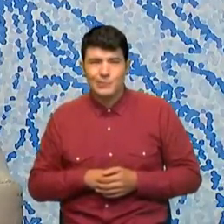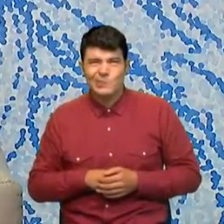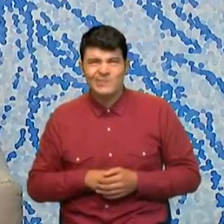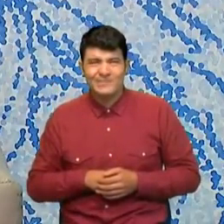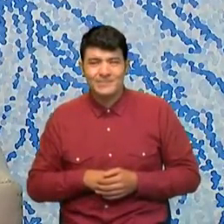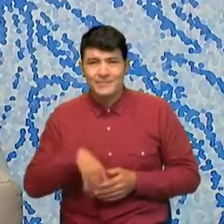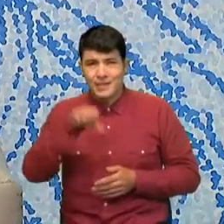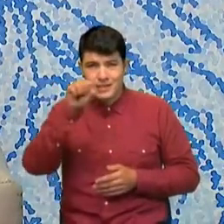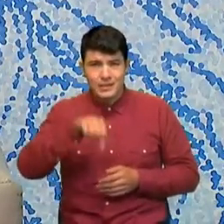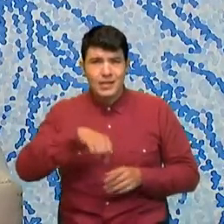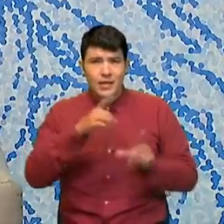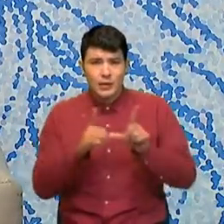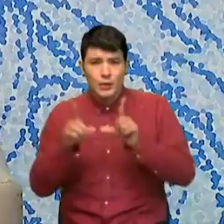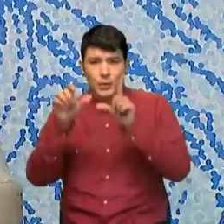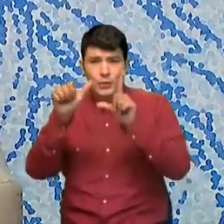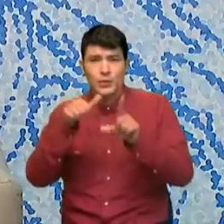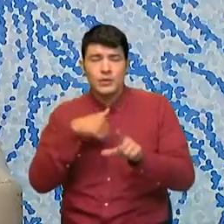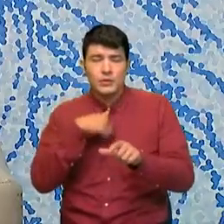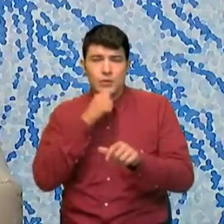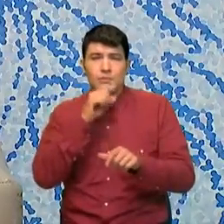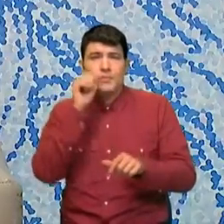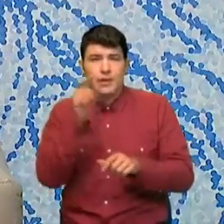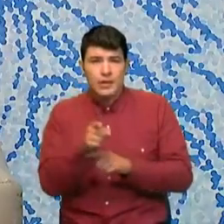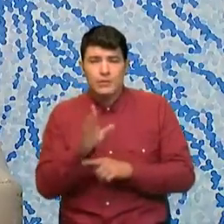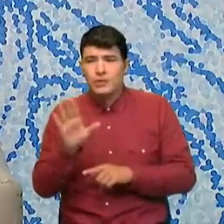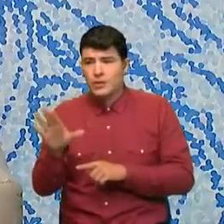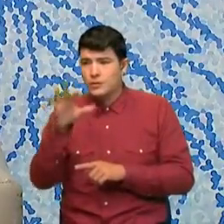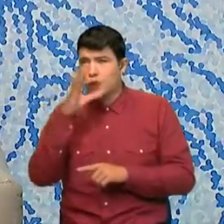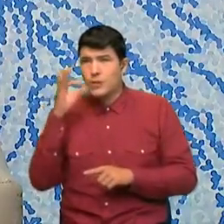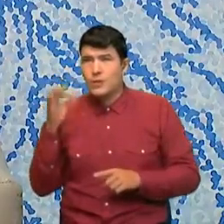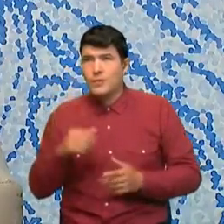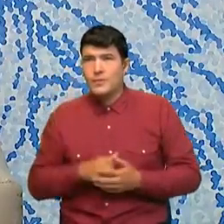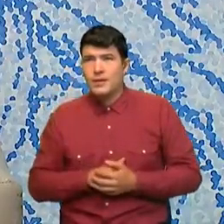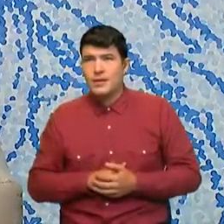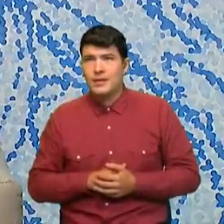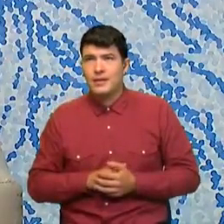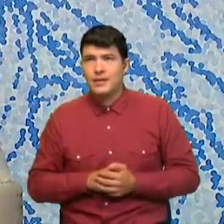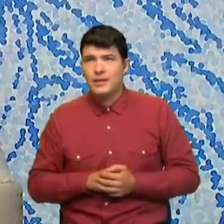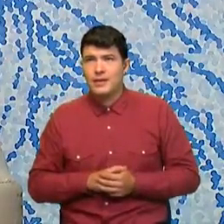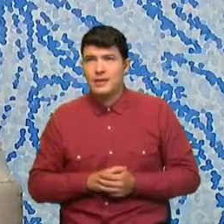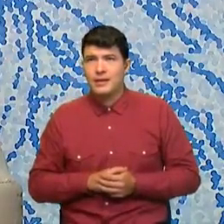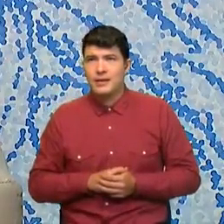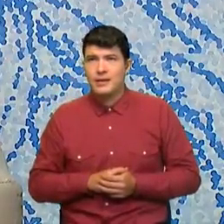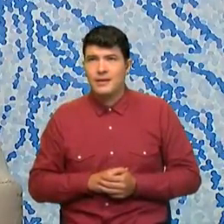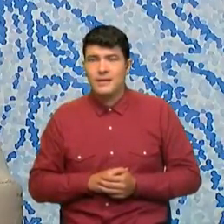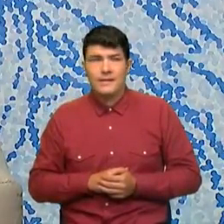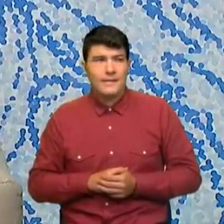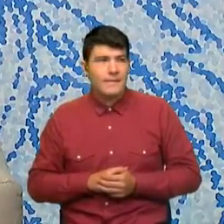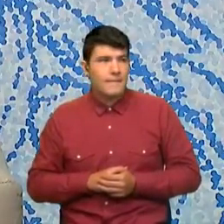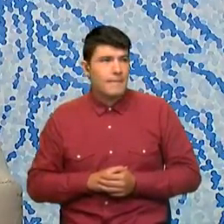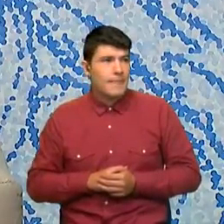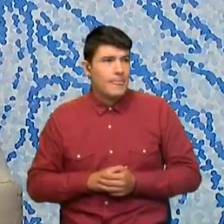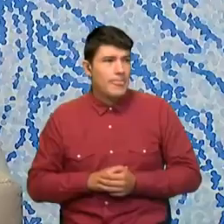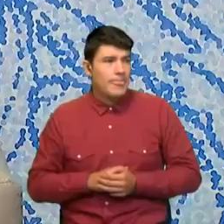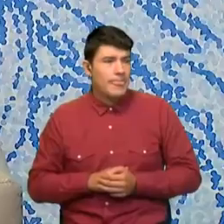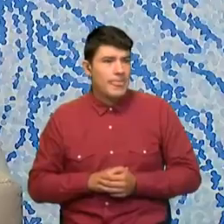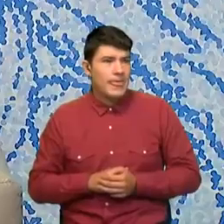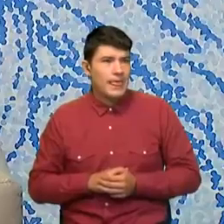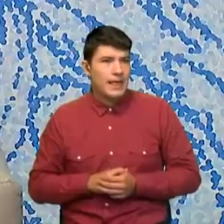Doctora, es para hacer una preguntita para el doctor. Cuénteme, doña María.